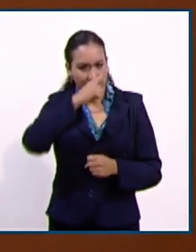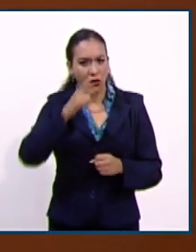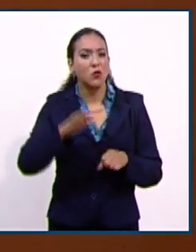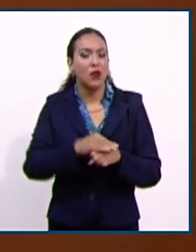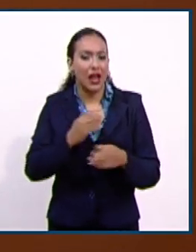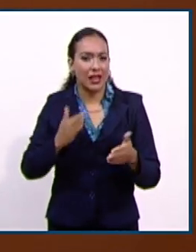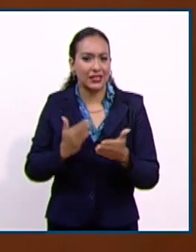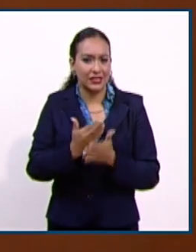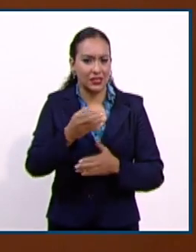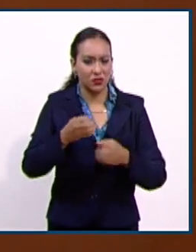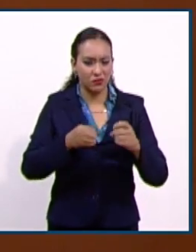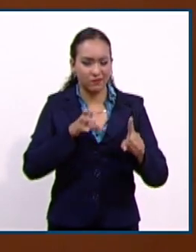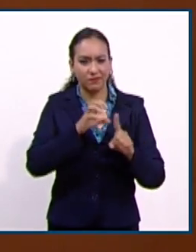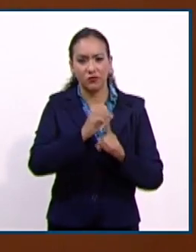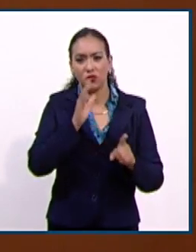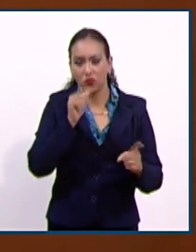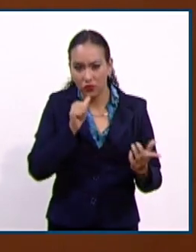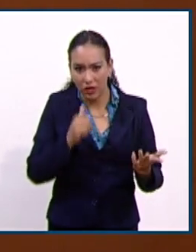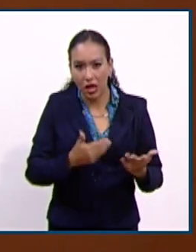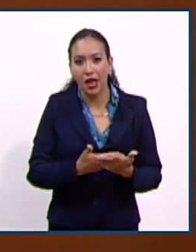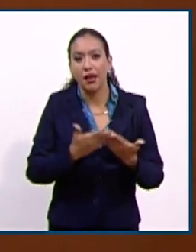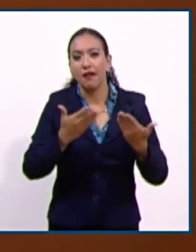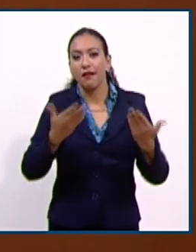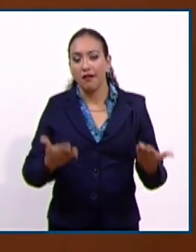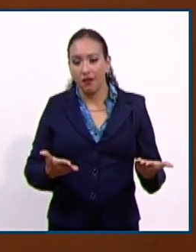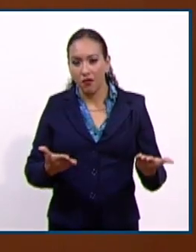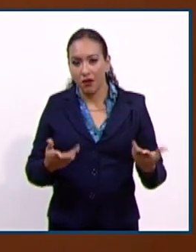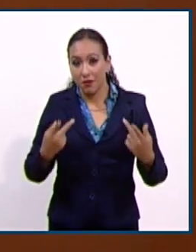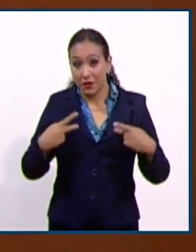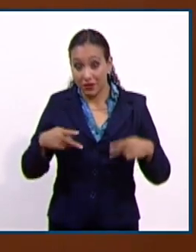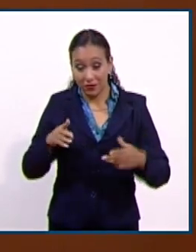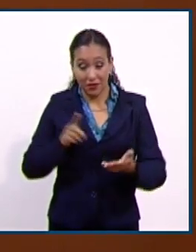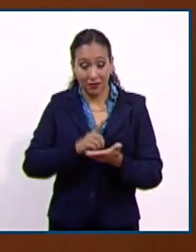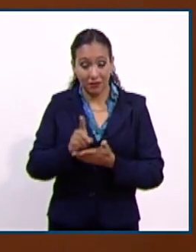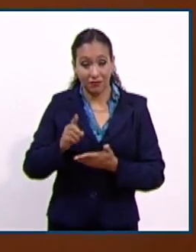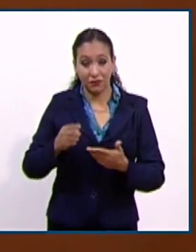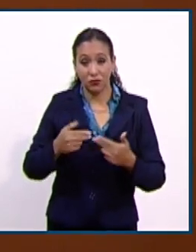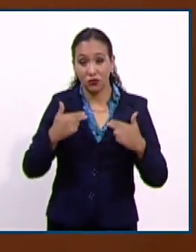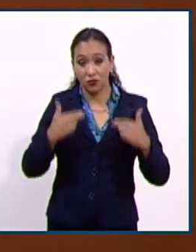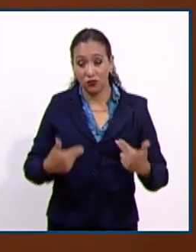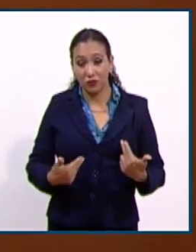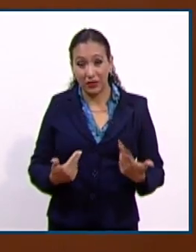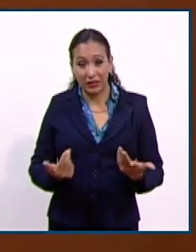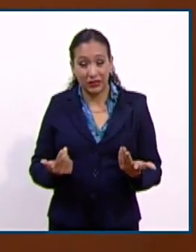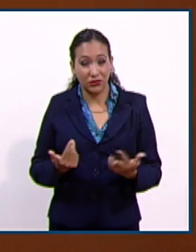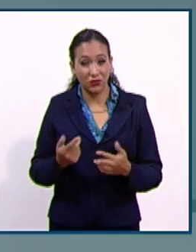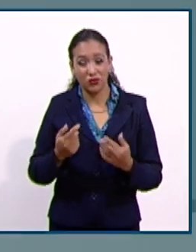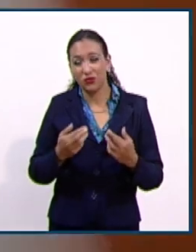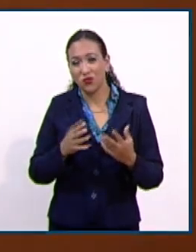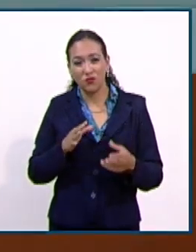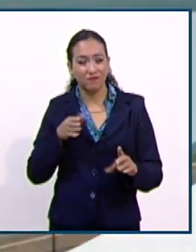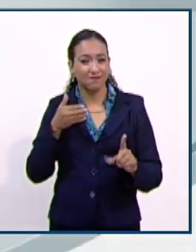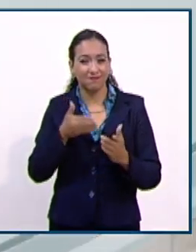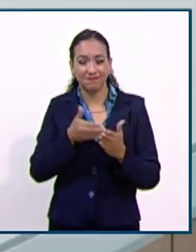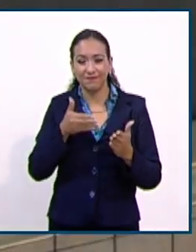la justicia y de difícil goce de derechos que prevalece en las prisiones.